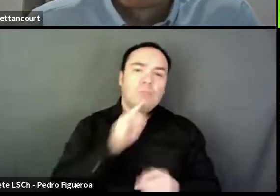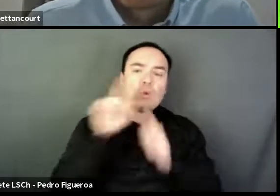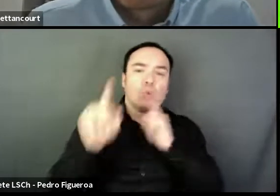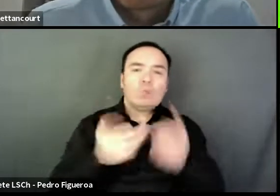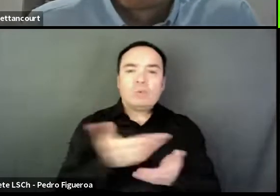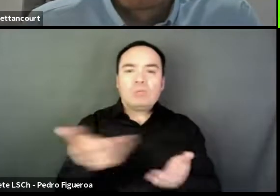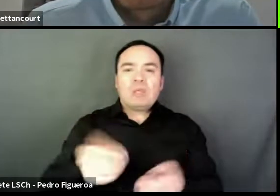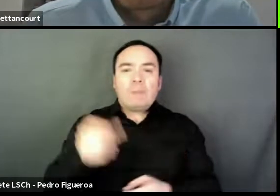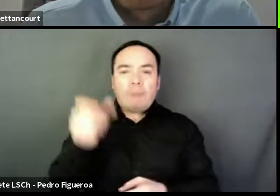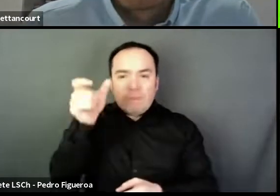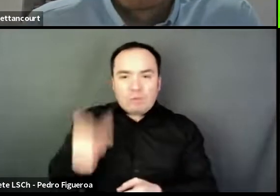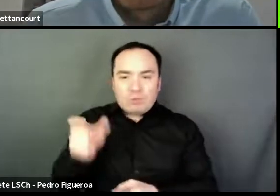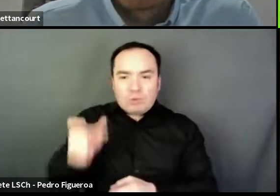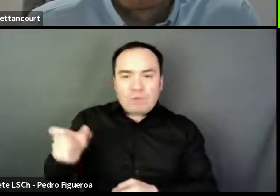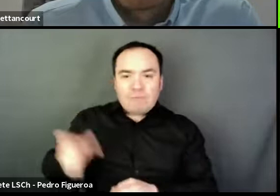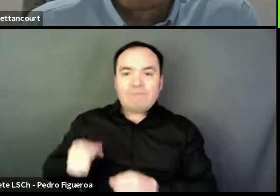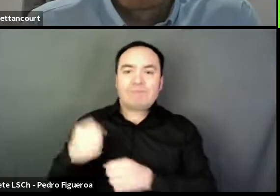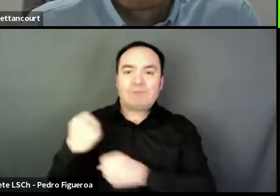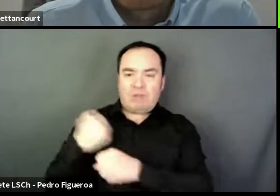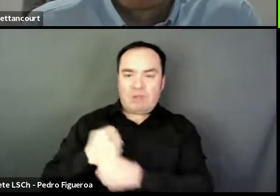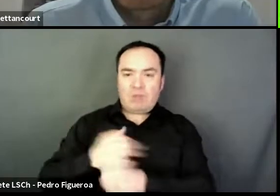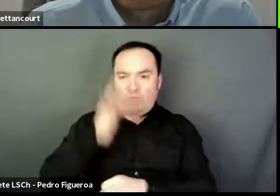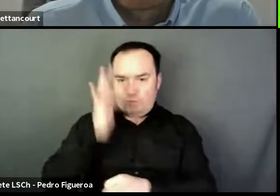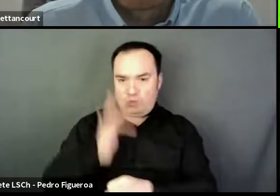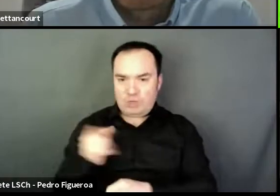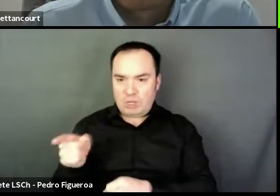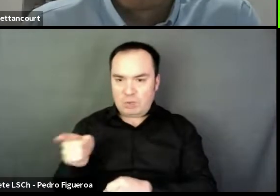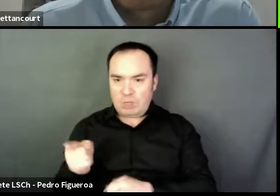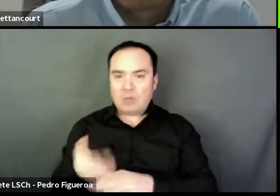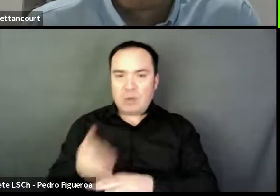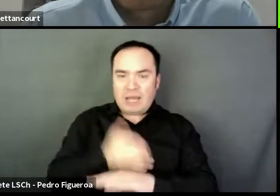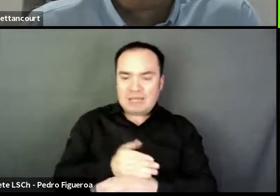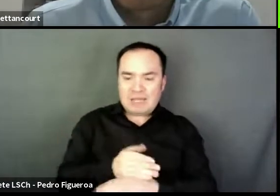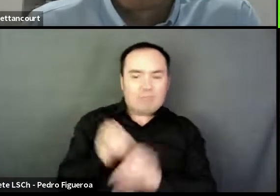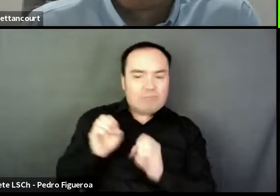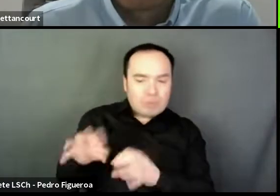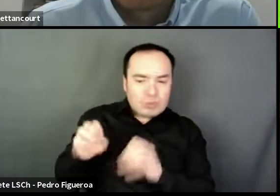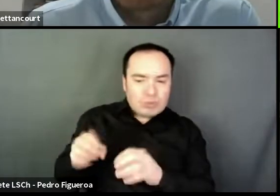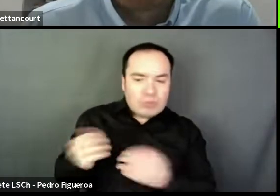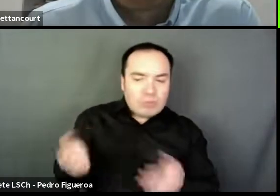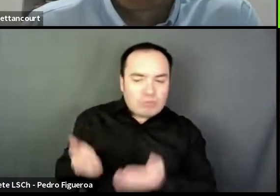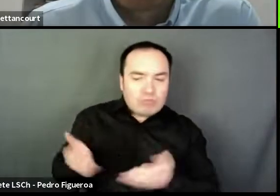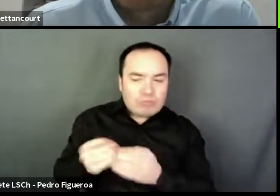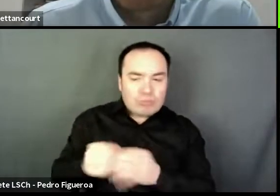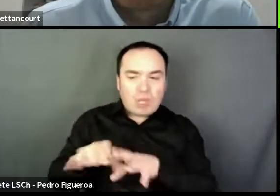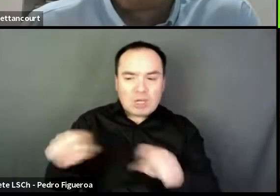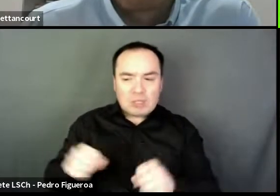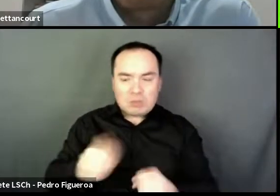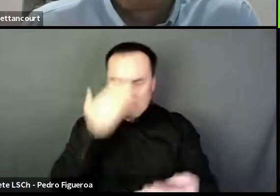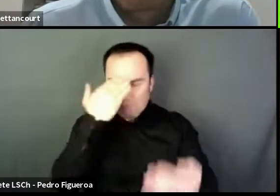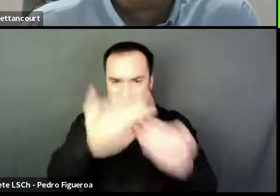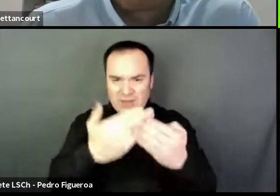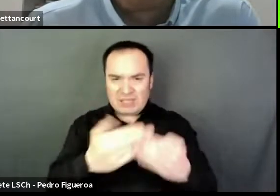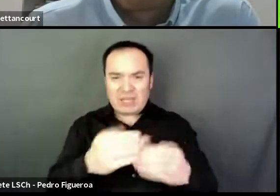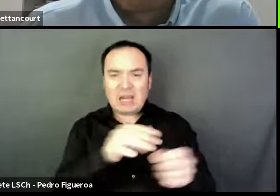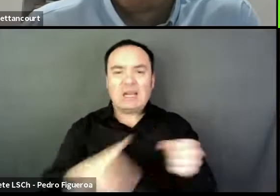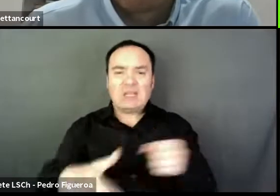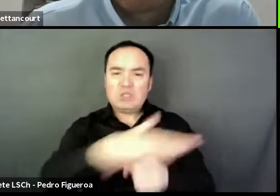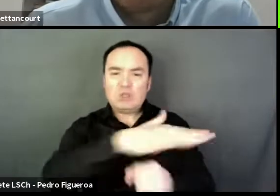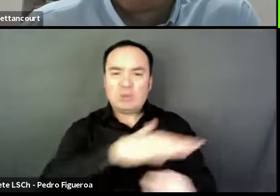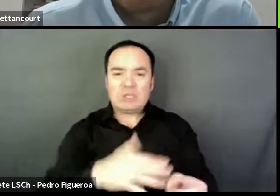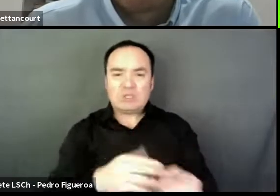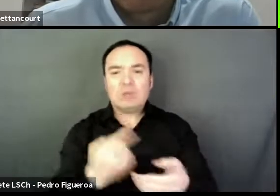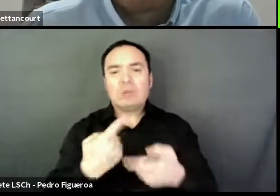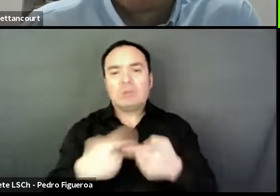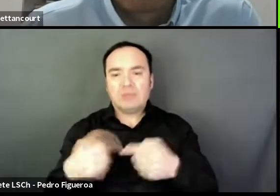funcionarios públicos para hacer este proceso de escucha sin que es para que tenga la sensibilidad que requieren las diferencias de género de